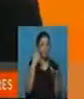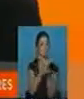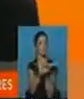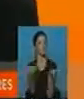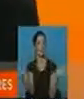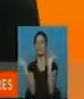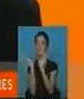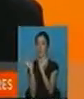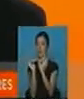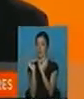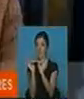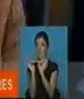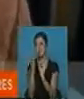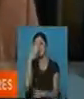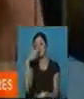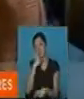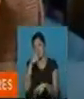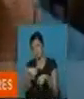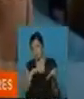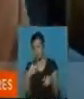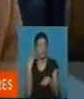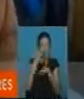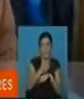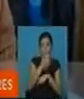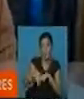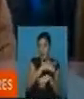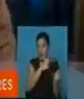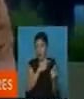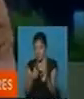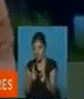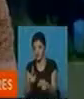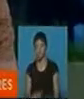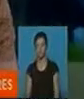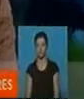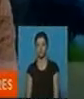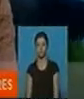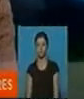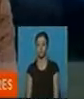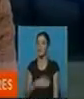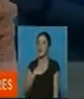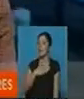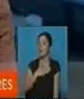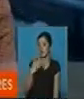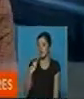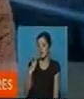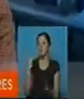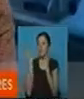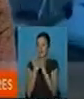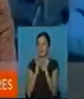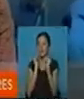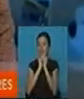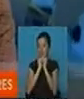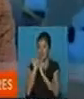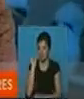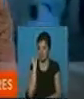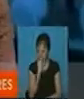y eventualmente entrar a un lugar y matar a todo el mundo? Bueno, yo creo que tiene que ver, volvemos a la historia y a la formación de Estados Unidos como tal,